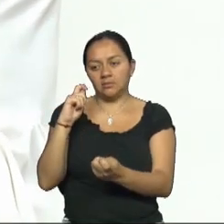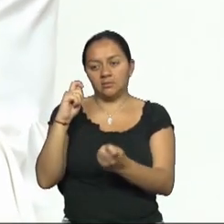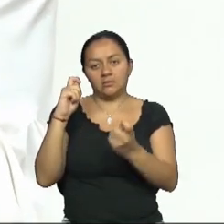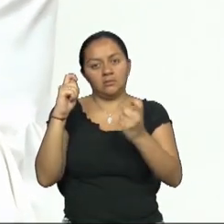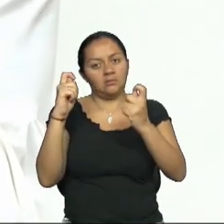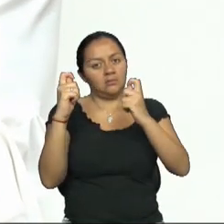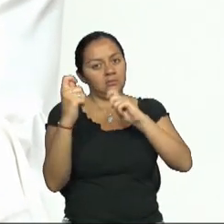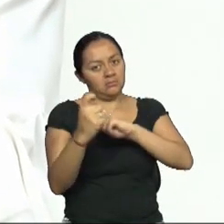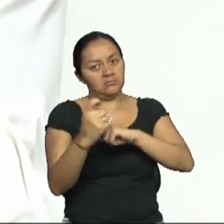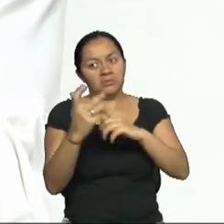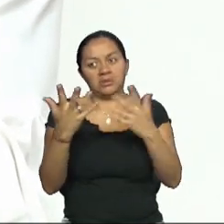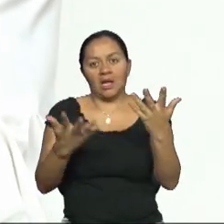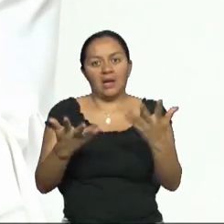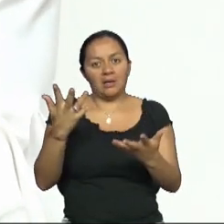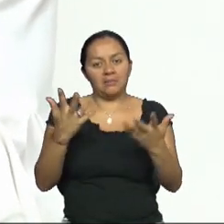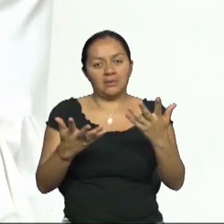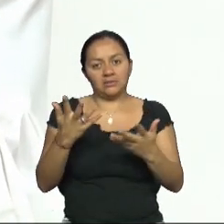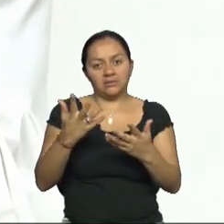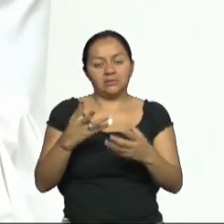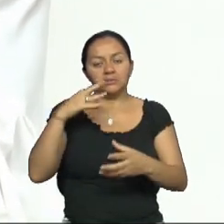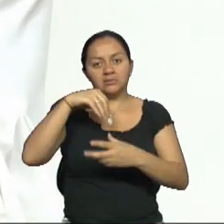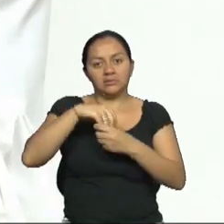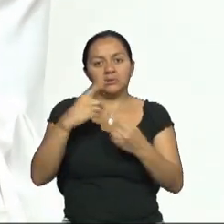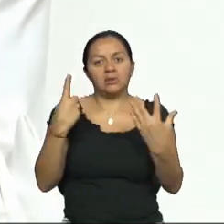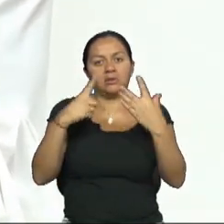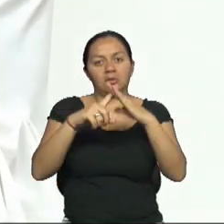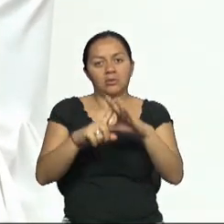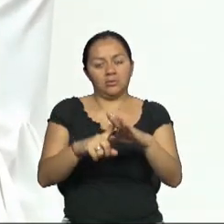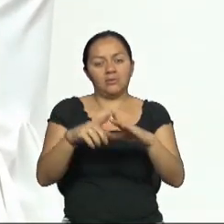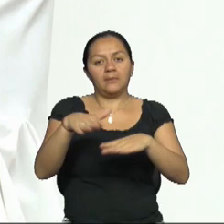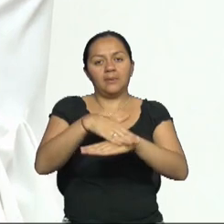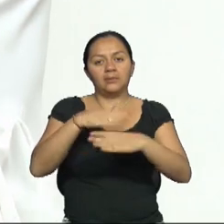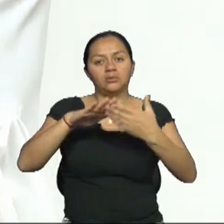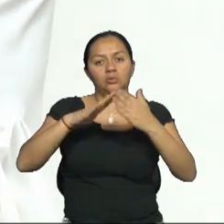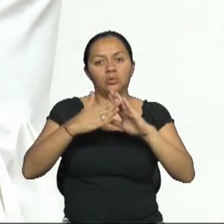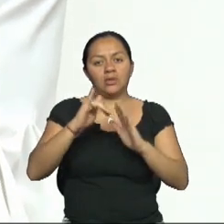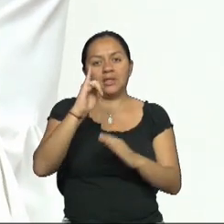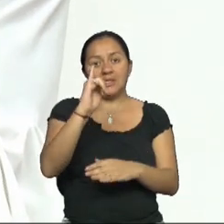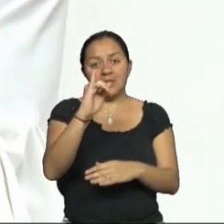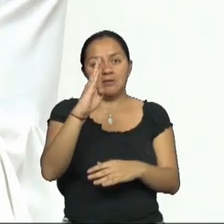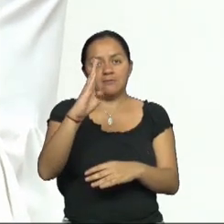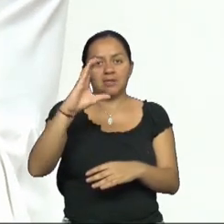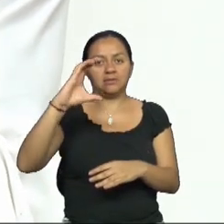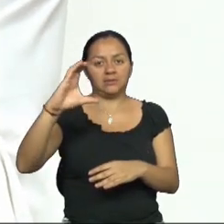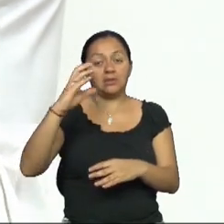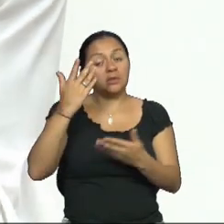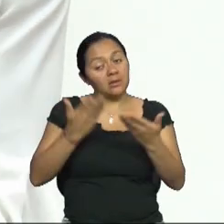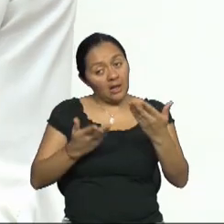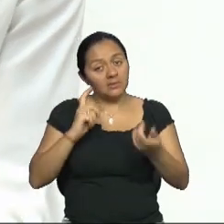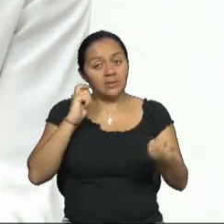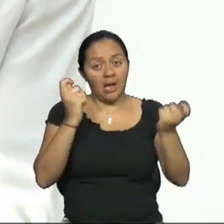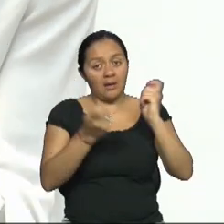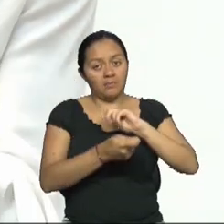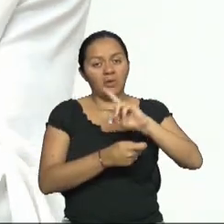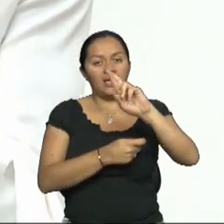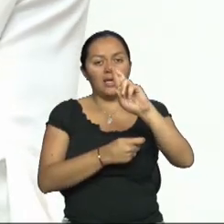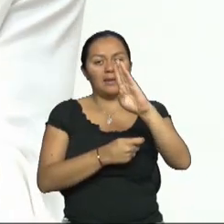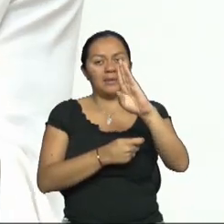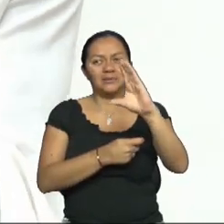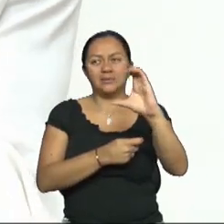a llamar directrices en inclusión basada en la comunidad, que nos gustaría